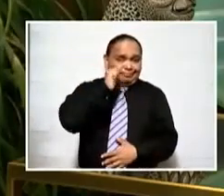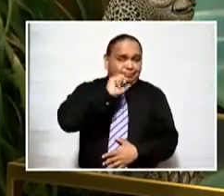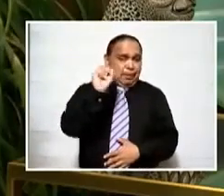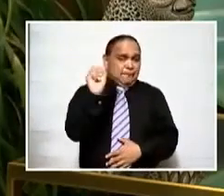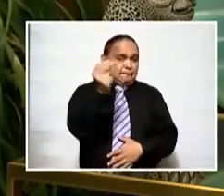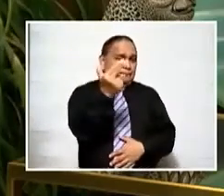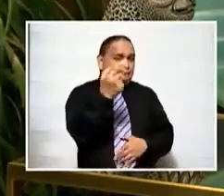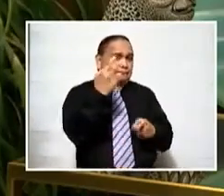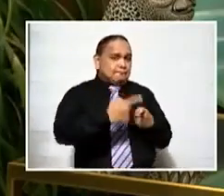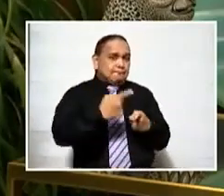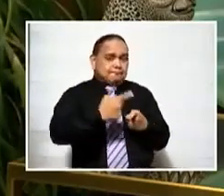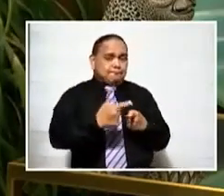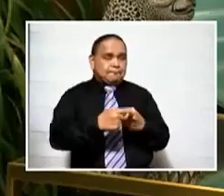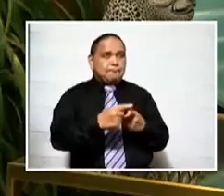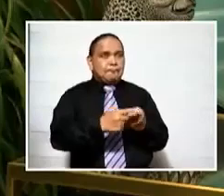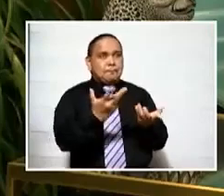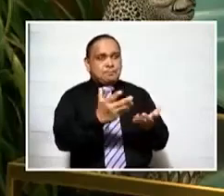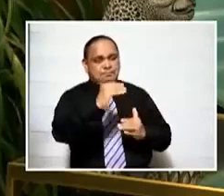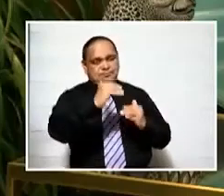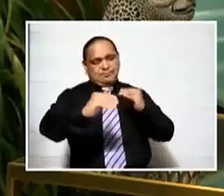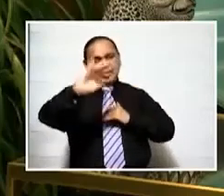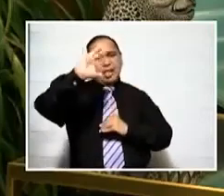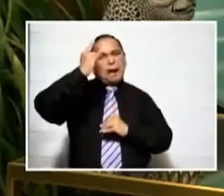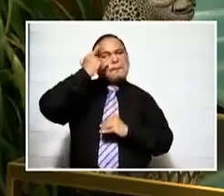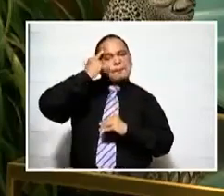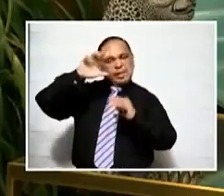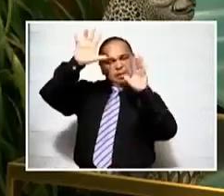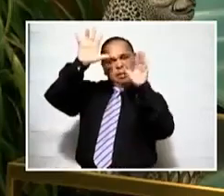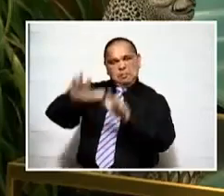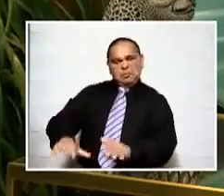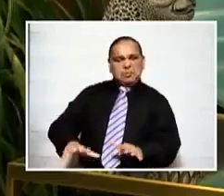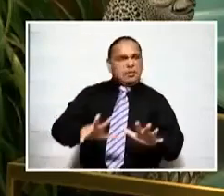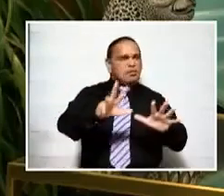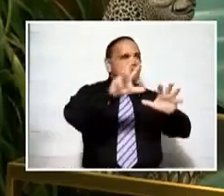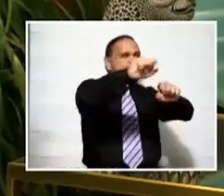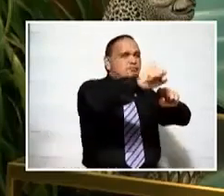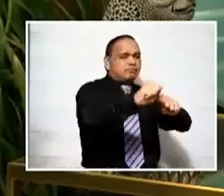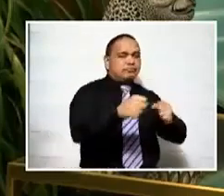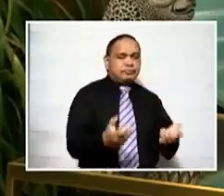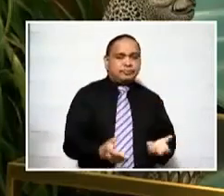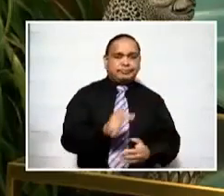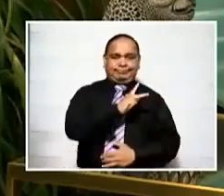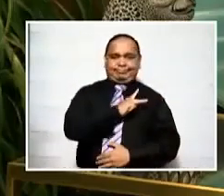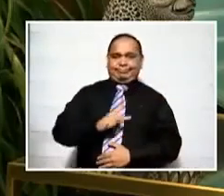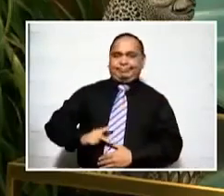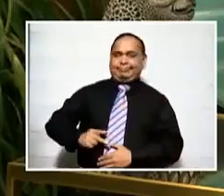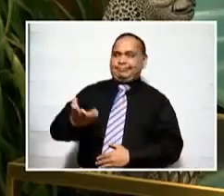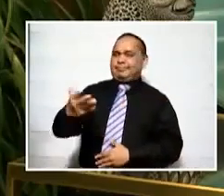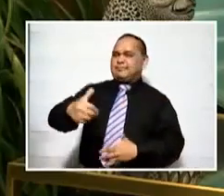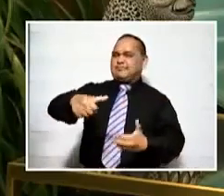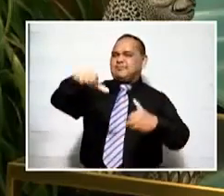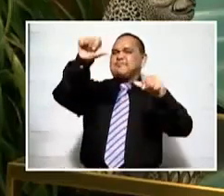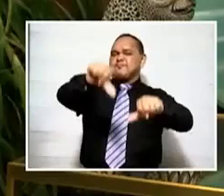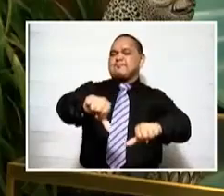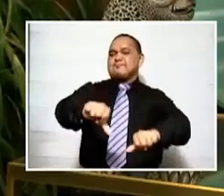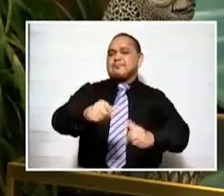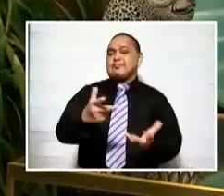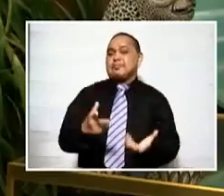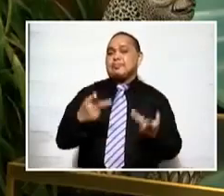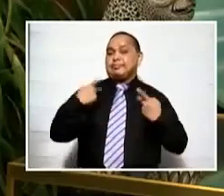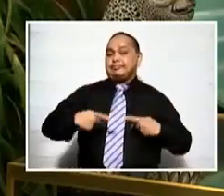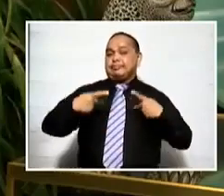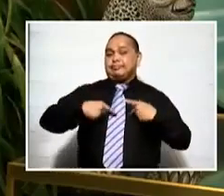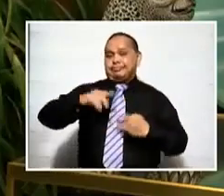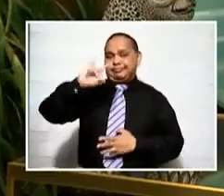privilegió su ambición por encima de Campeche, al que decía querer. Entonces, como diría el presidente, ya chupó faros, porque la gente, los